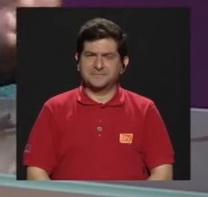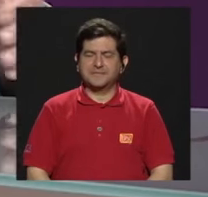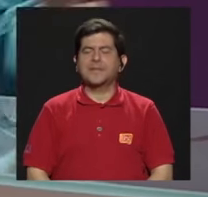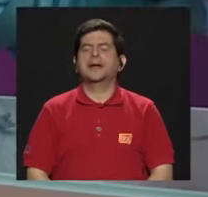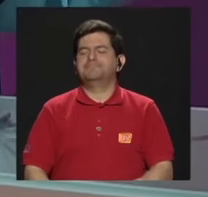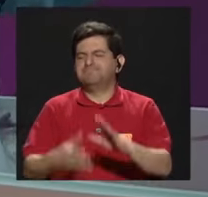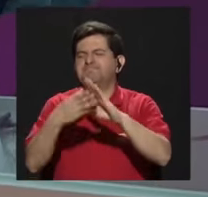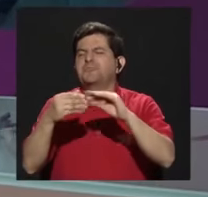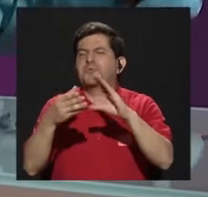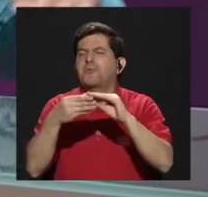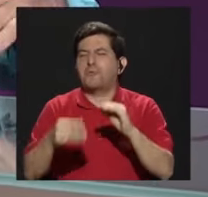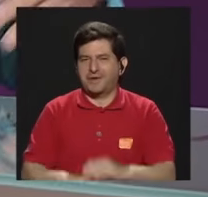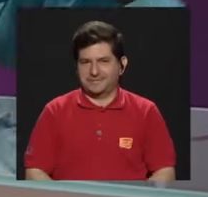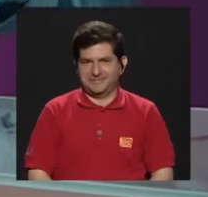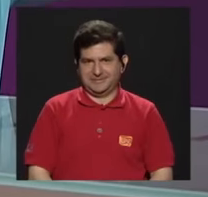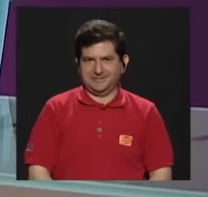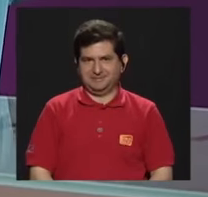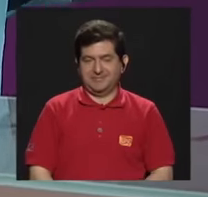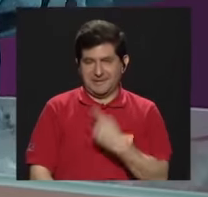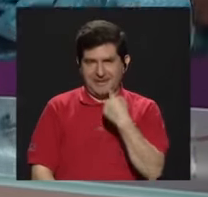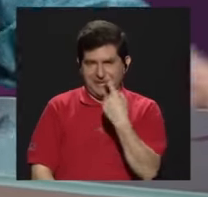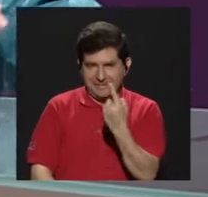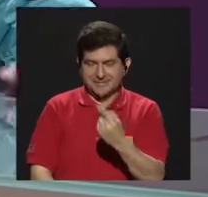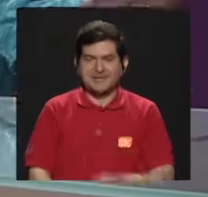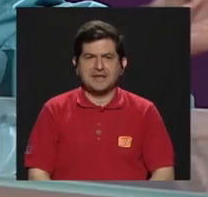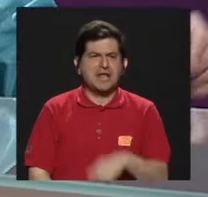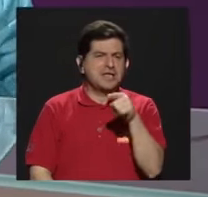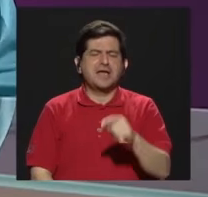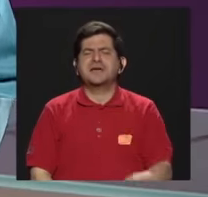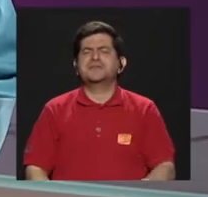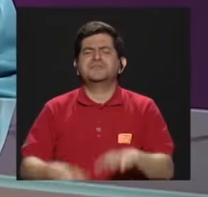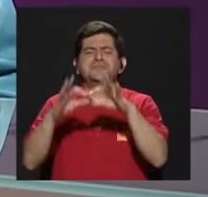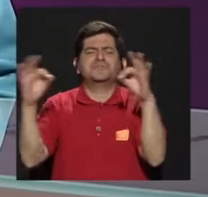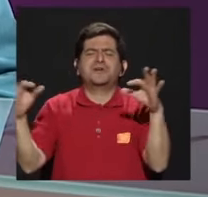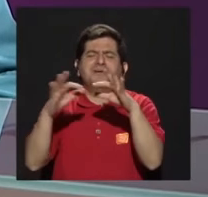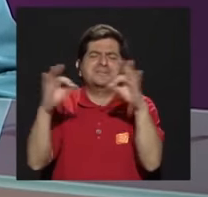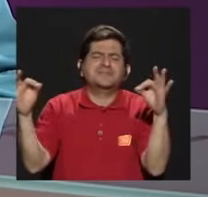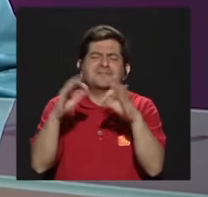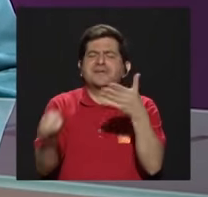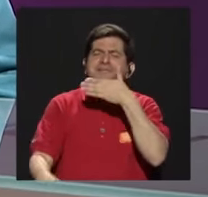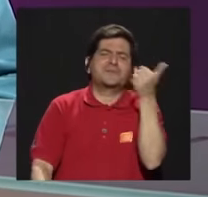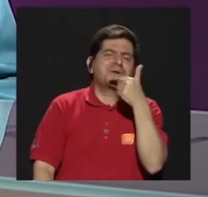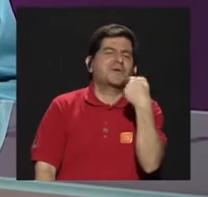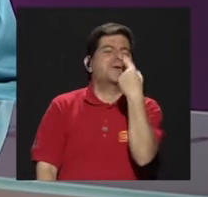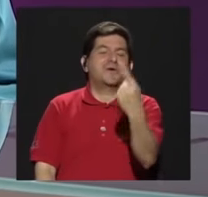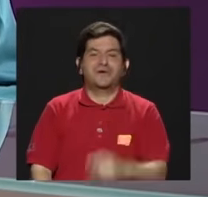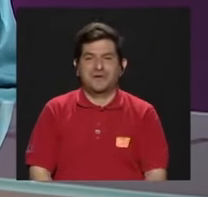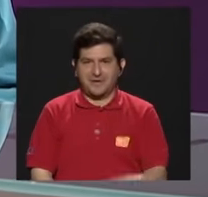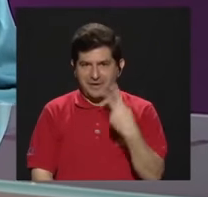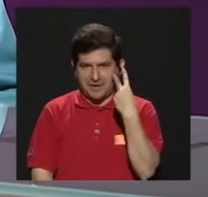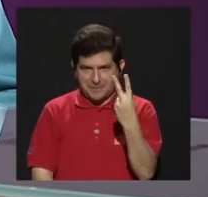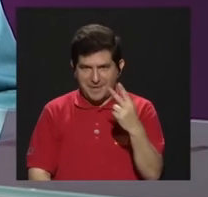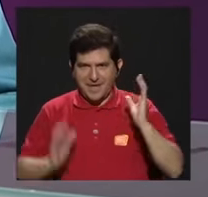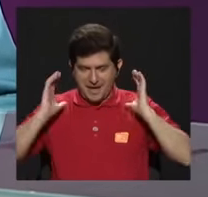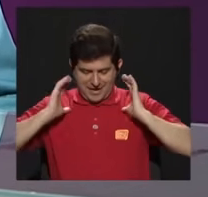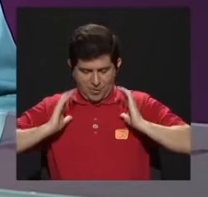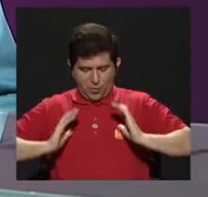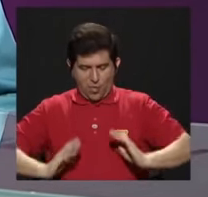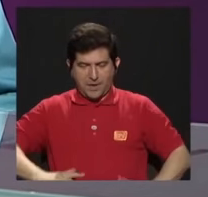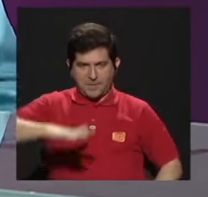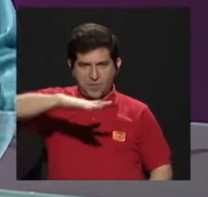ver, cuéntenos. Y ellos hacen una serie de todos los mejores piropos que hay. Y le decimos, vean cómo está el cuerpo